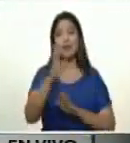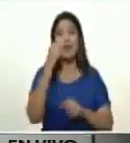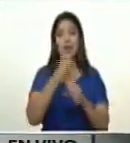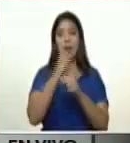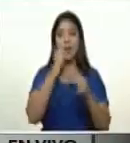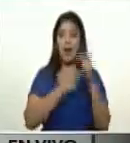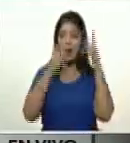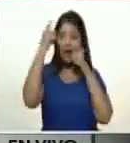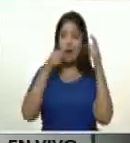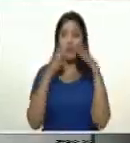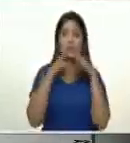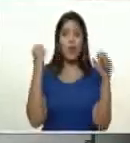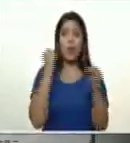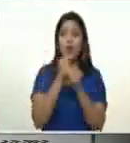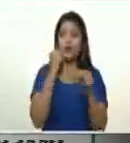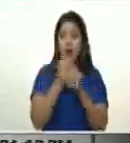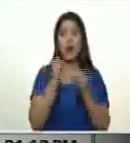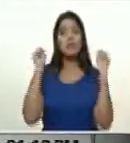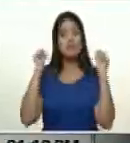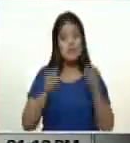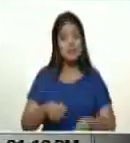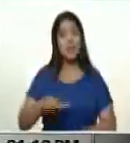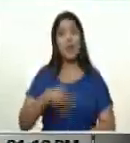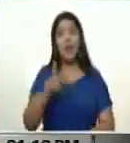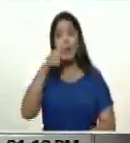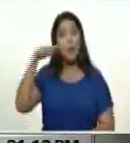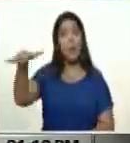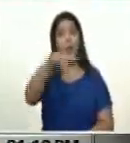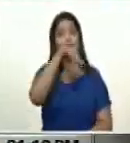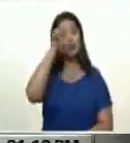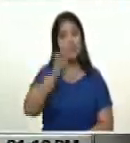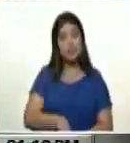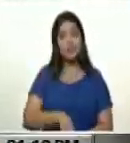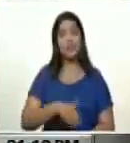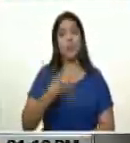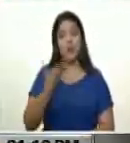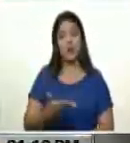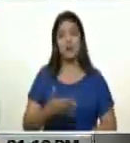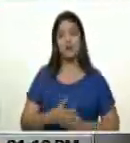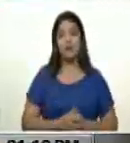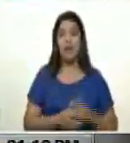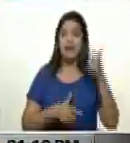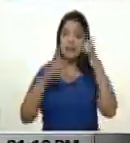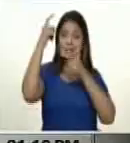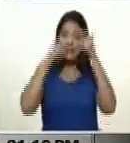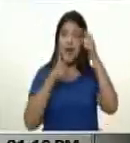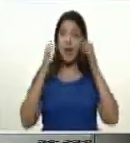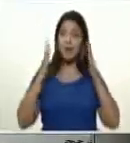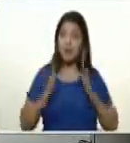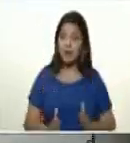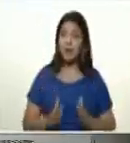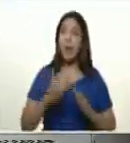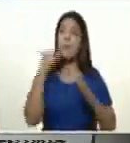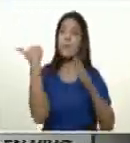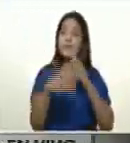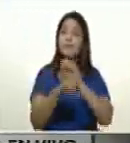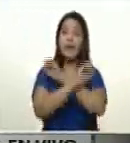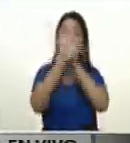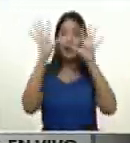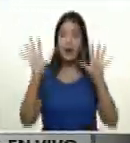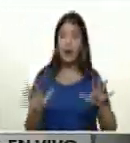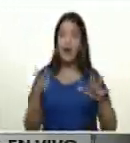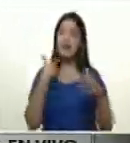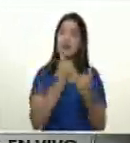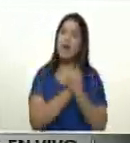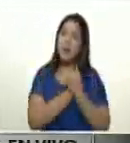La clase obrera sí puede, el pueblo sí puede, es el mensaje. Okay. El chavismo tiene un mensaje claro, de